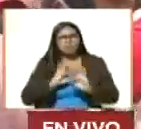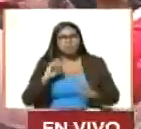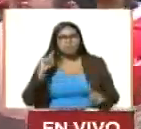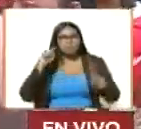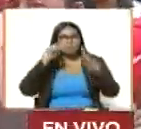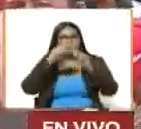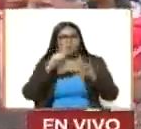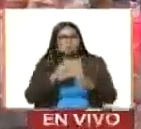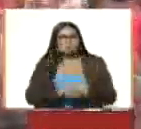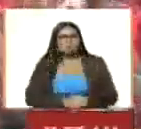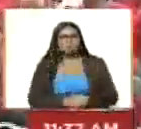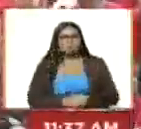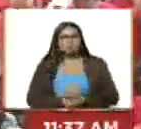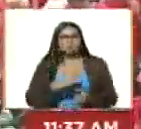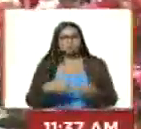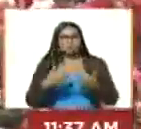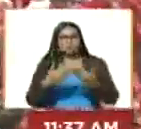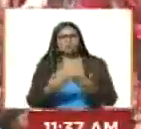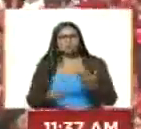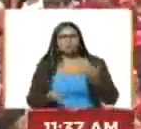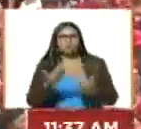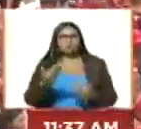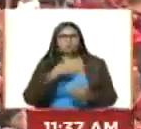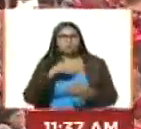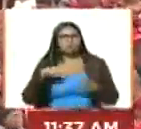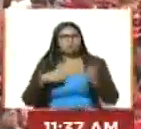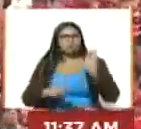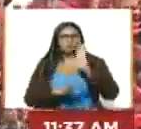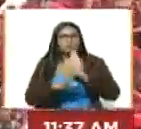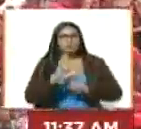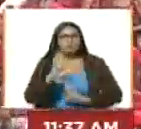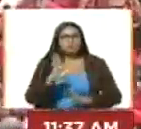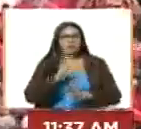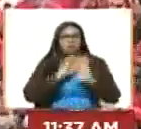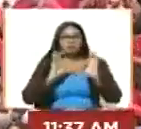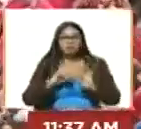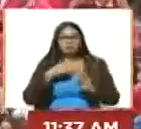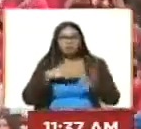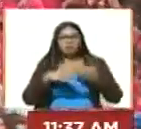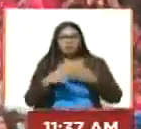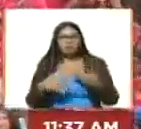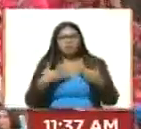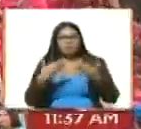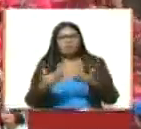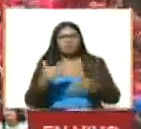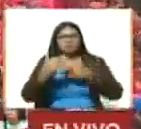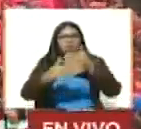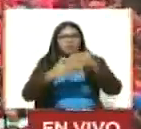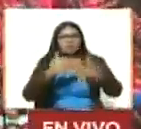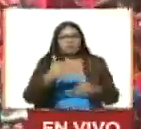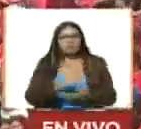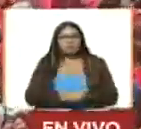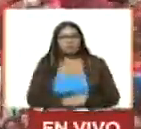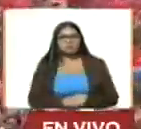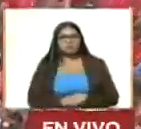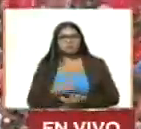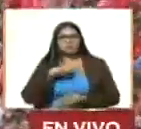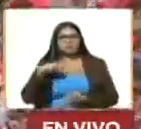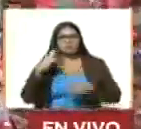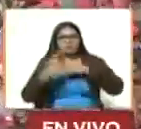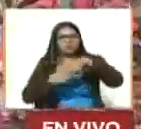definitiva dar un salto importante en los avances que vamos a dar en lo adelante en la